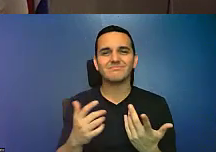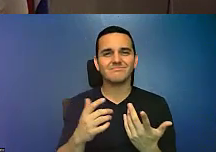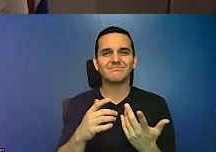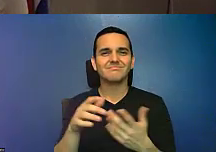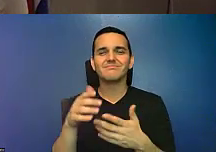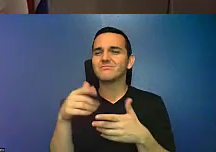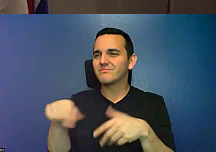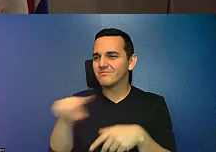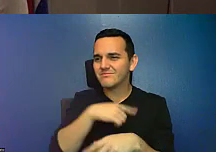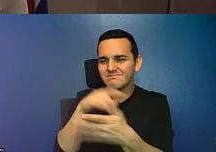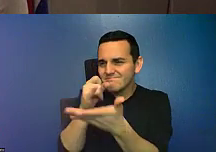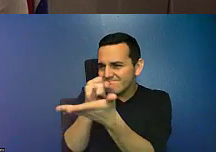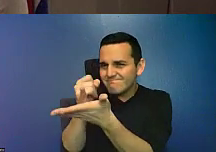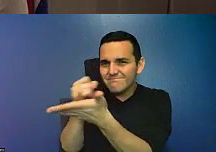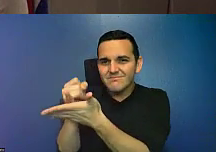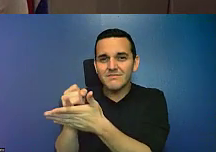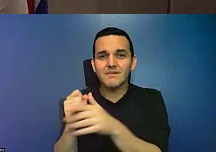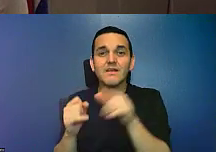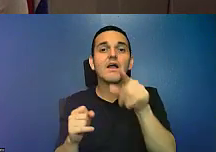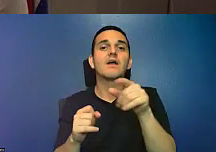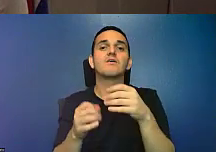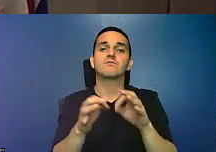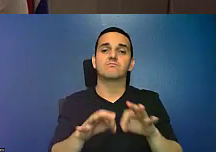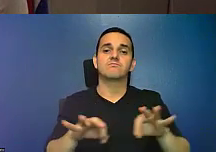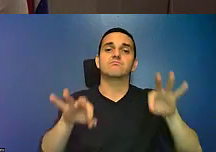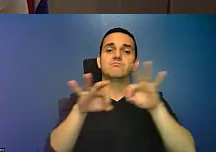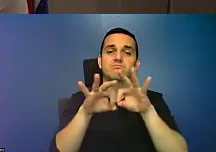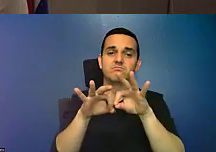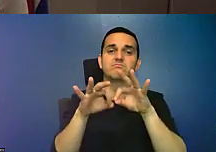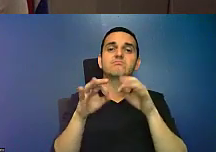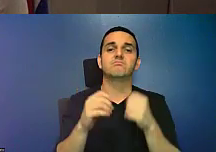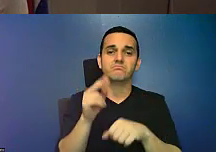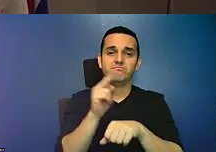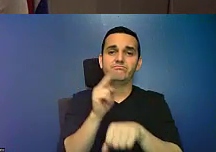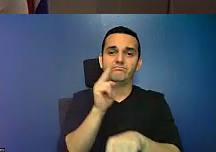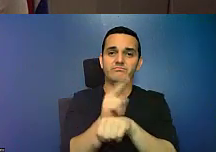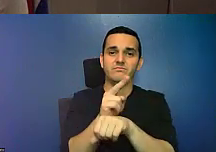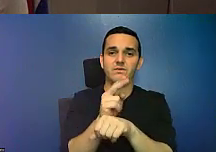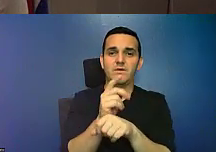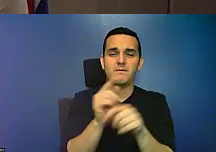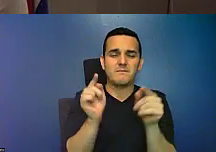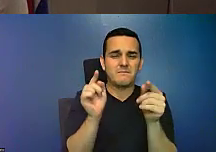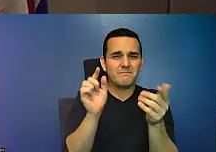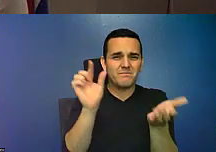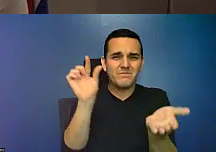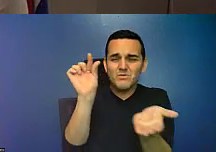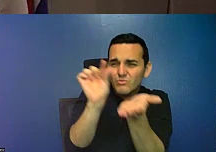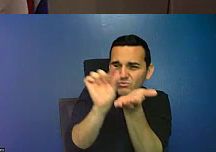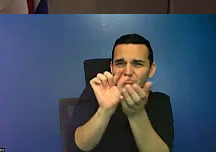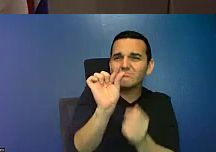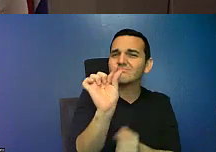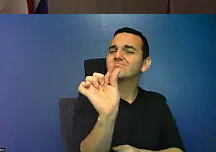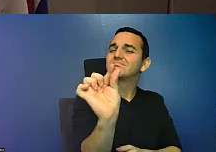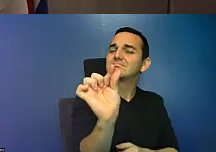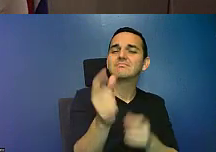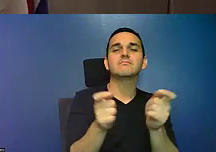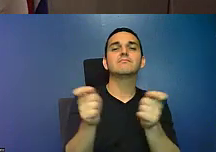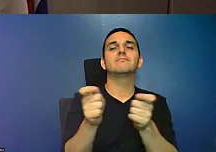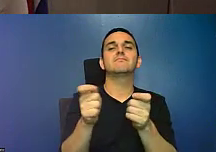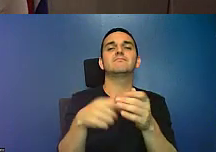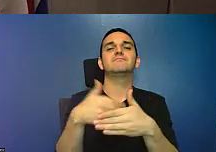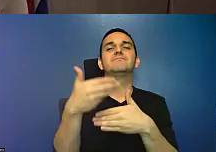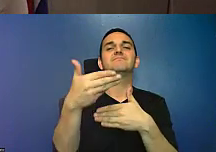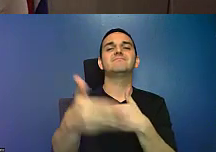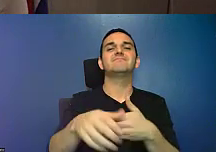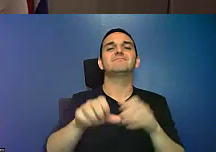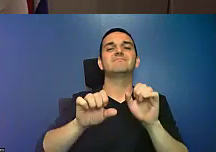tanto debemos adaptarla para ser utilizados en microcontroladores y posteriormente tenemos aquí